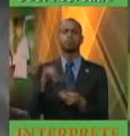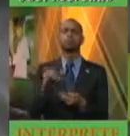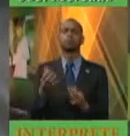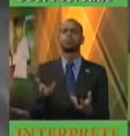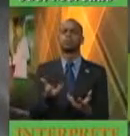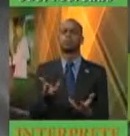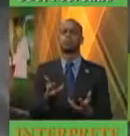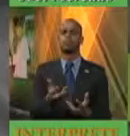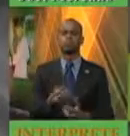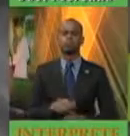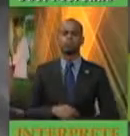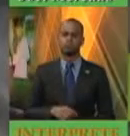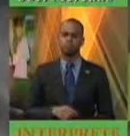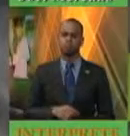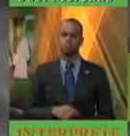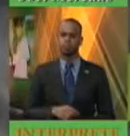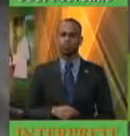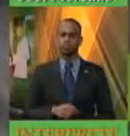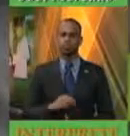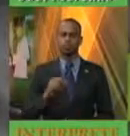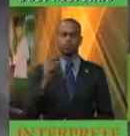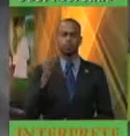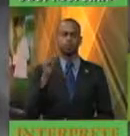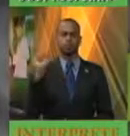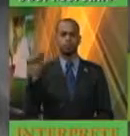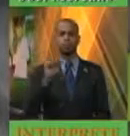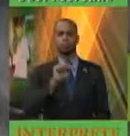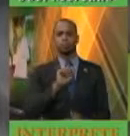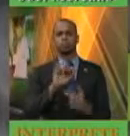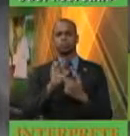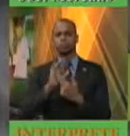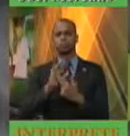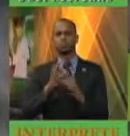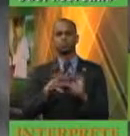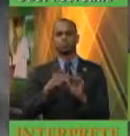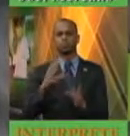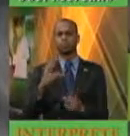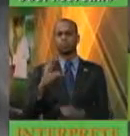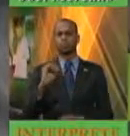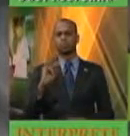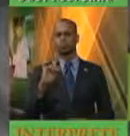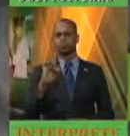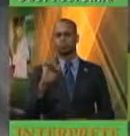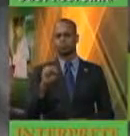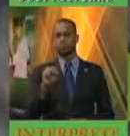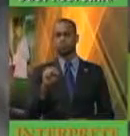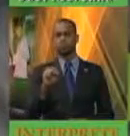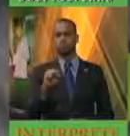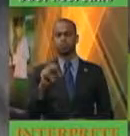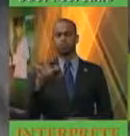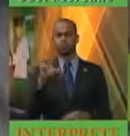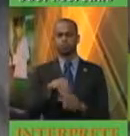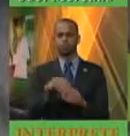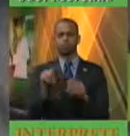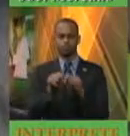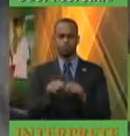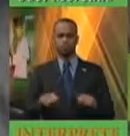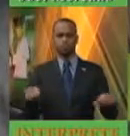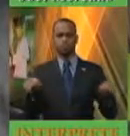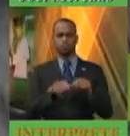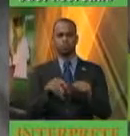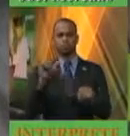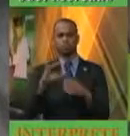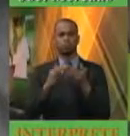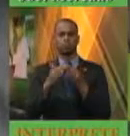papel de los representantes del CONADI en el territorio, en